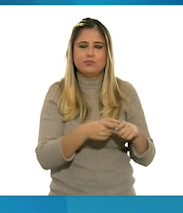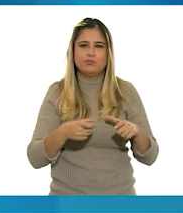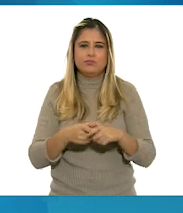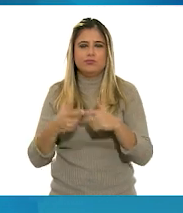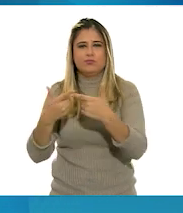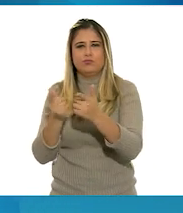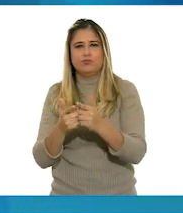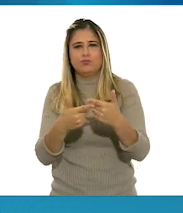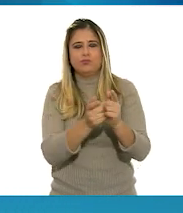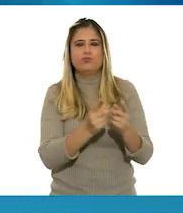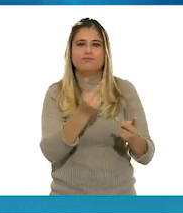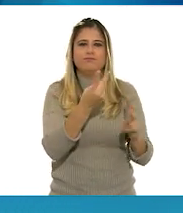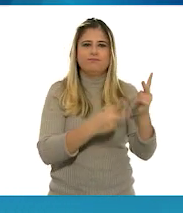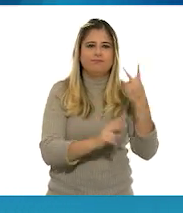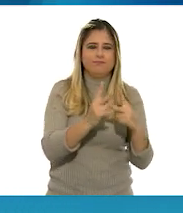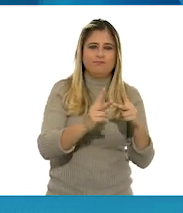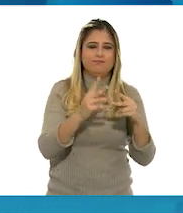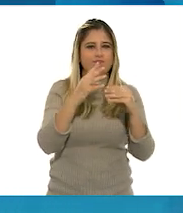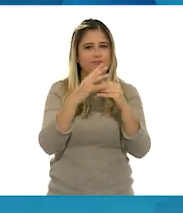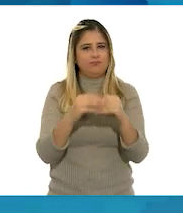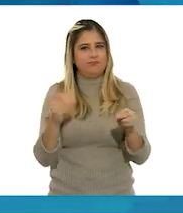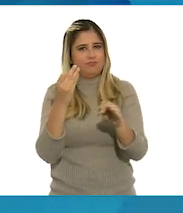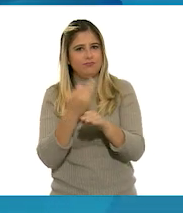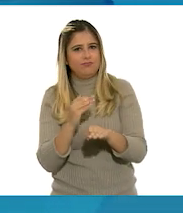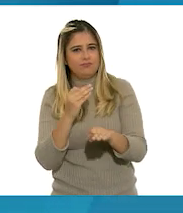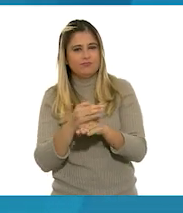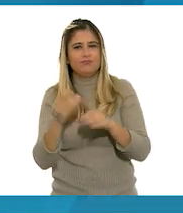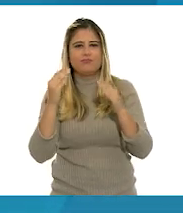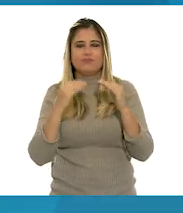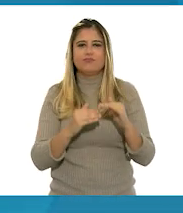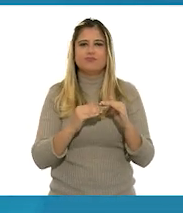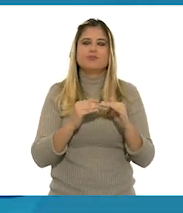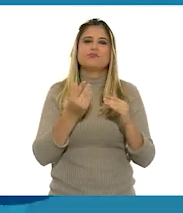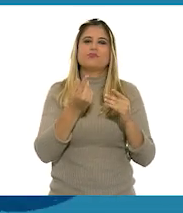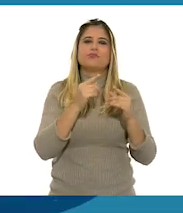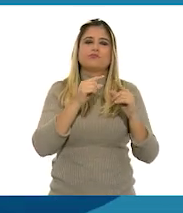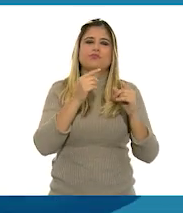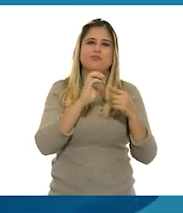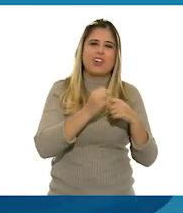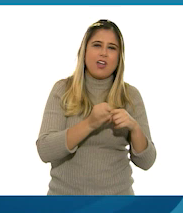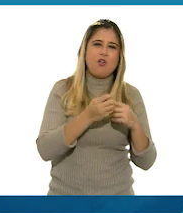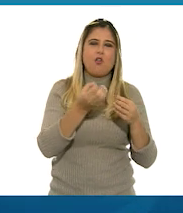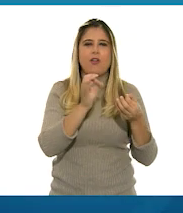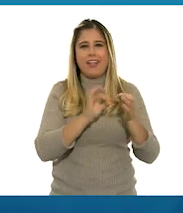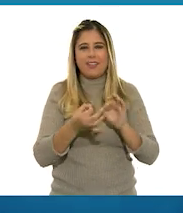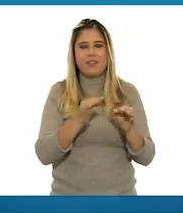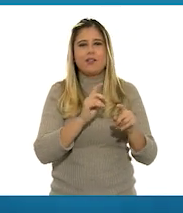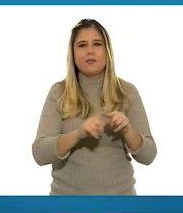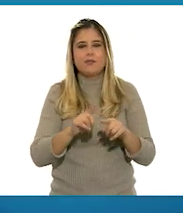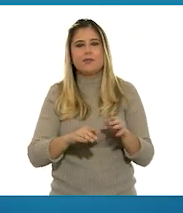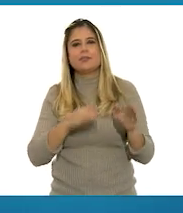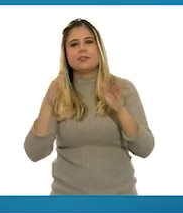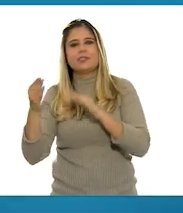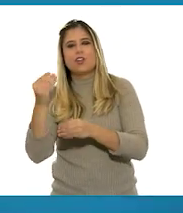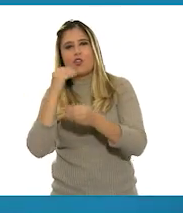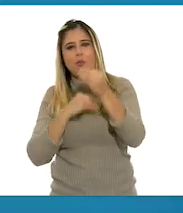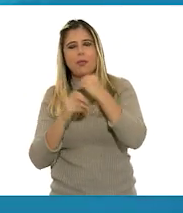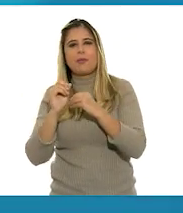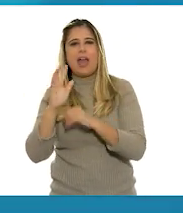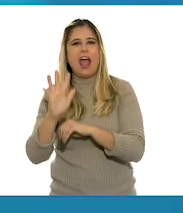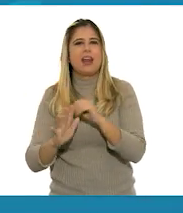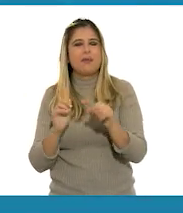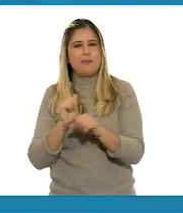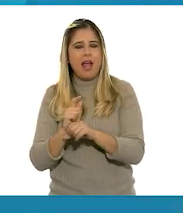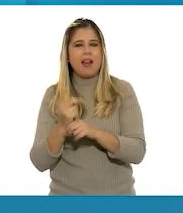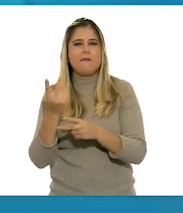son verduras y frutas, cereales y tubérculos, y leguminosas y alimentos de origen vegetal. Y